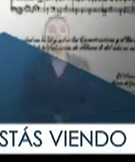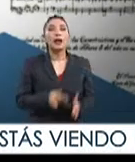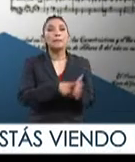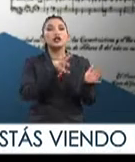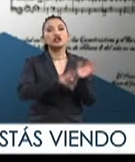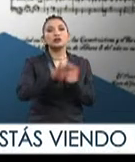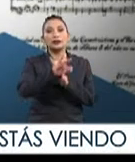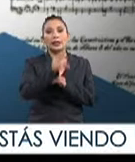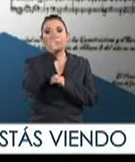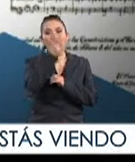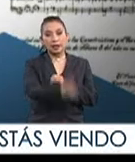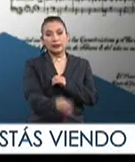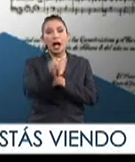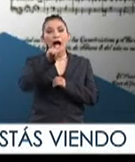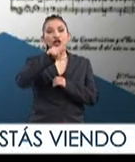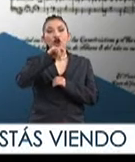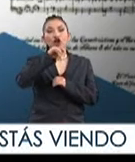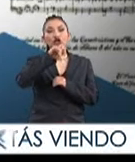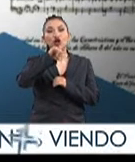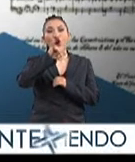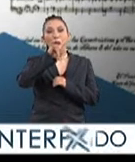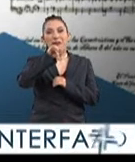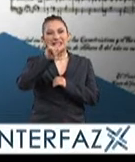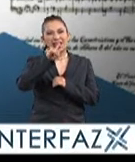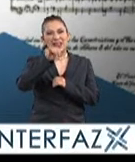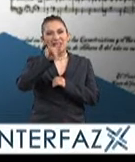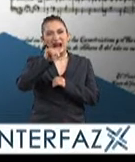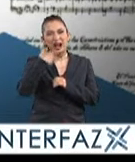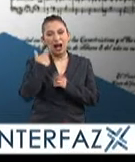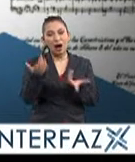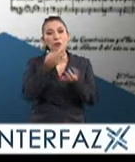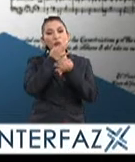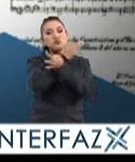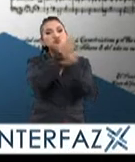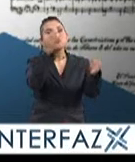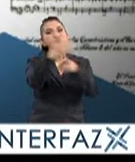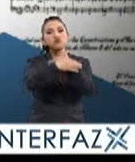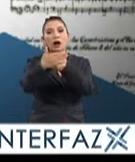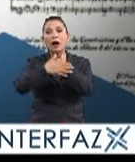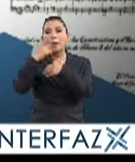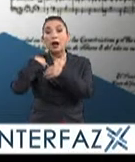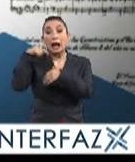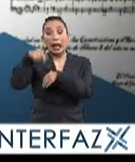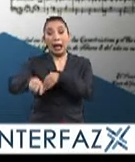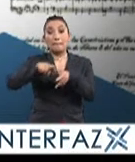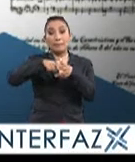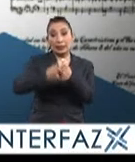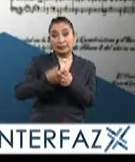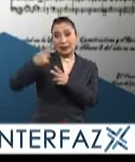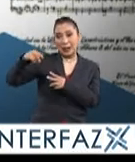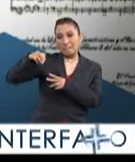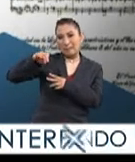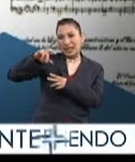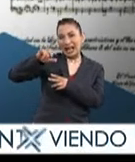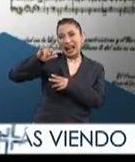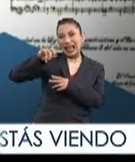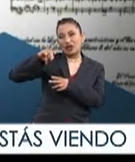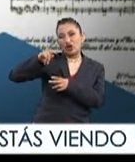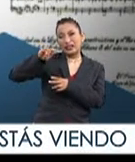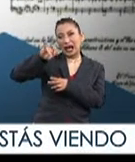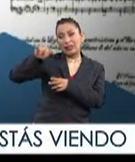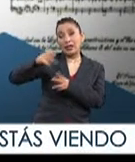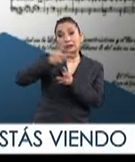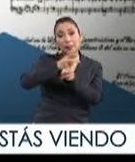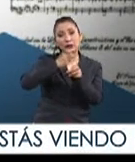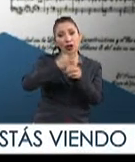En 1853, Antonio López de Santa Anna dio a conocer la convocatoria por la que, a iniciativa de Miguel Lerdo de Tejada,